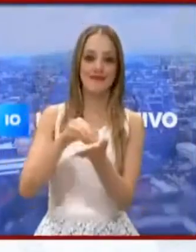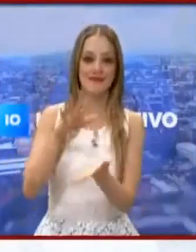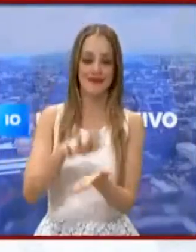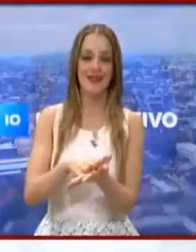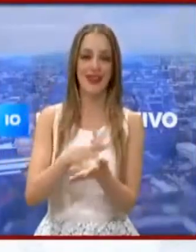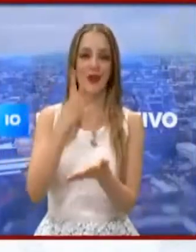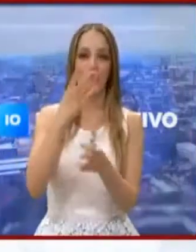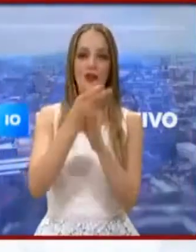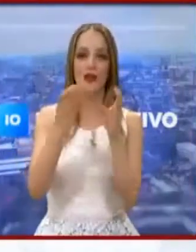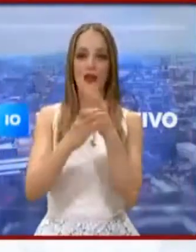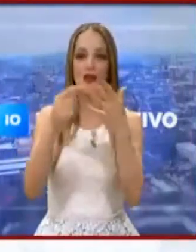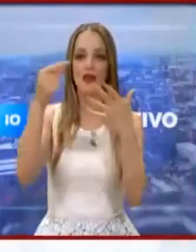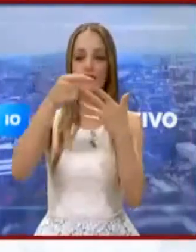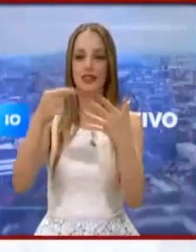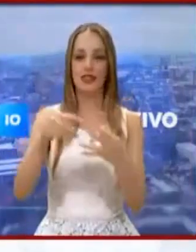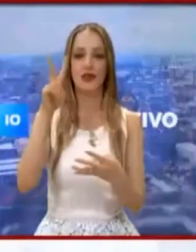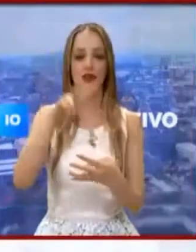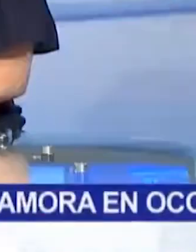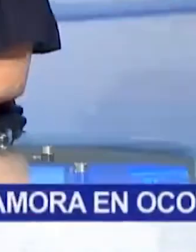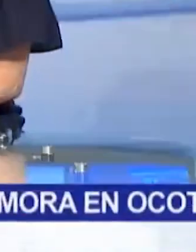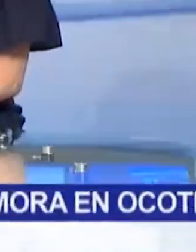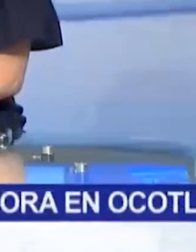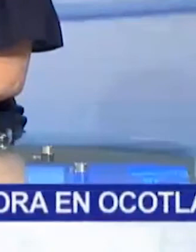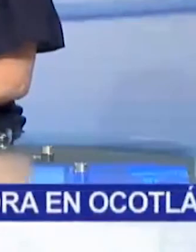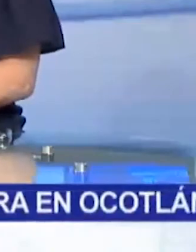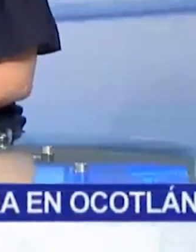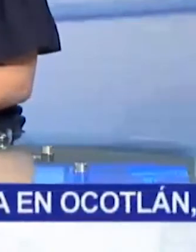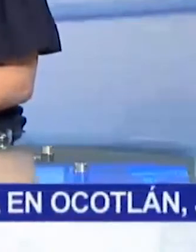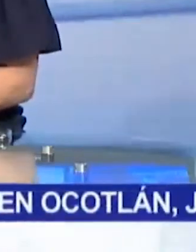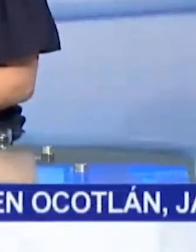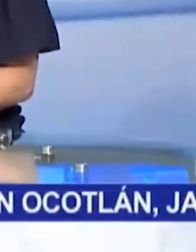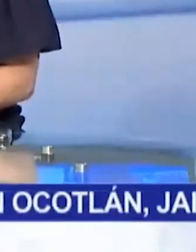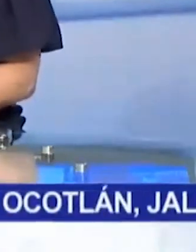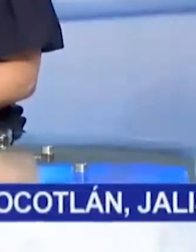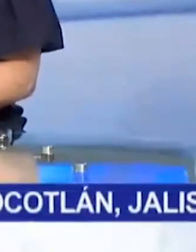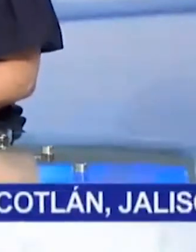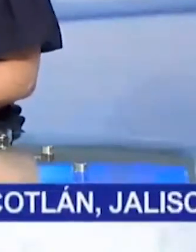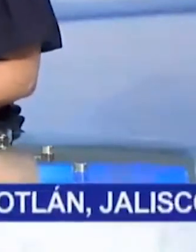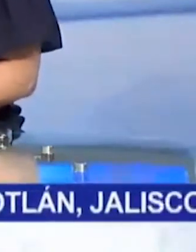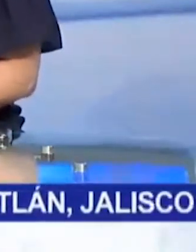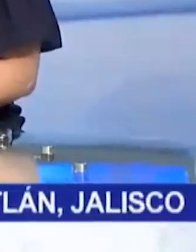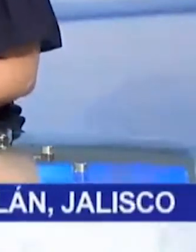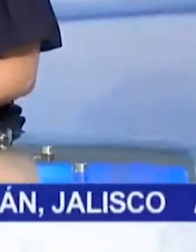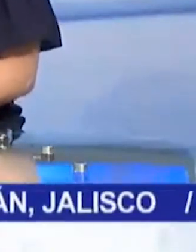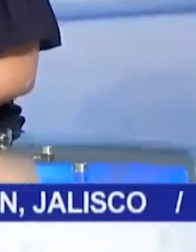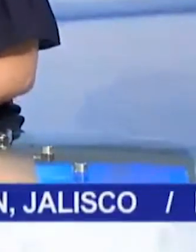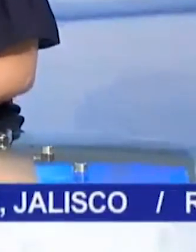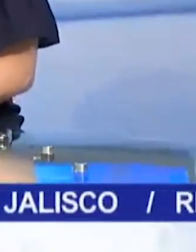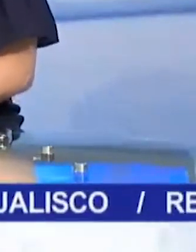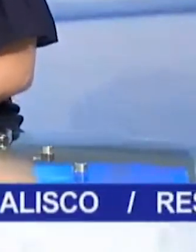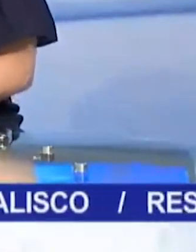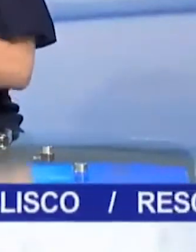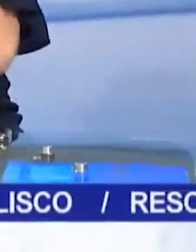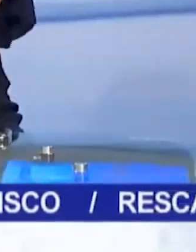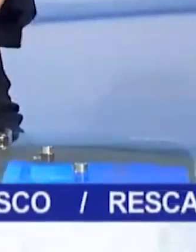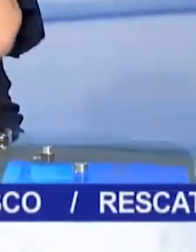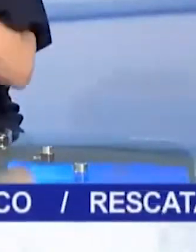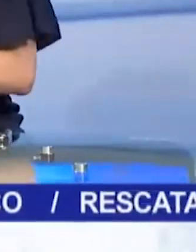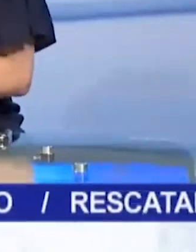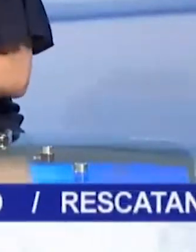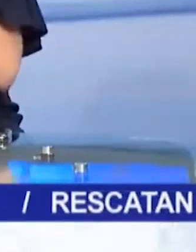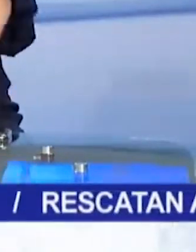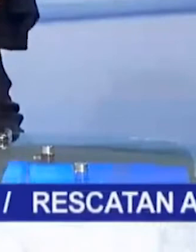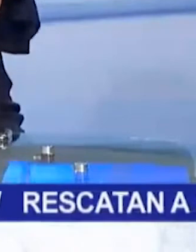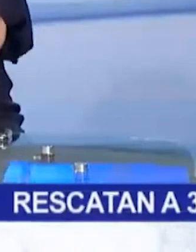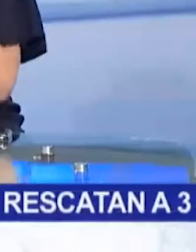cuatro puntos. Como no todo con cualquiera. Lunes. Exacto. Balance. No con cualquiera. La realidad y lo que nosotros a veces ilusionamos.